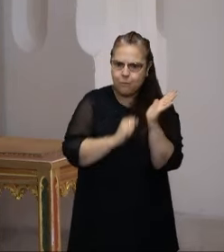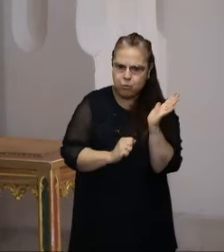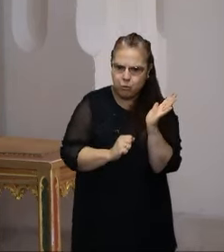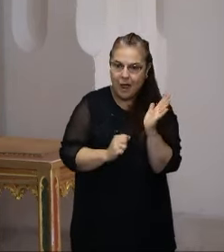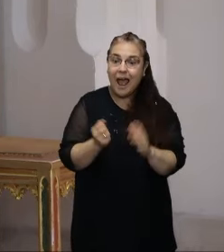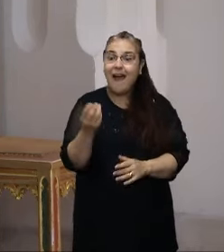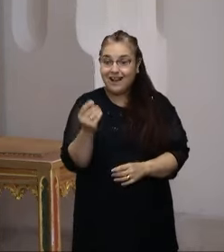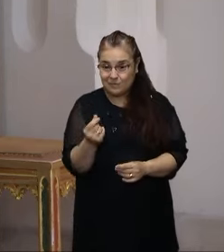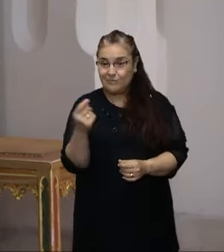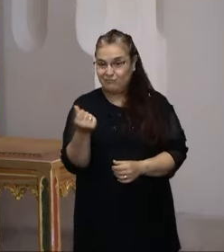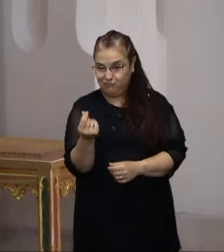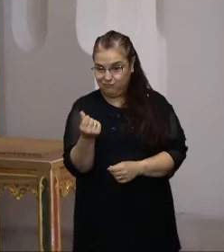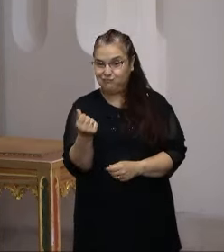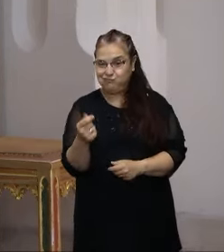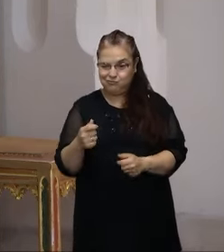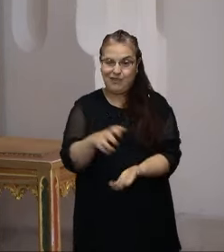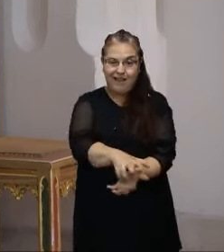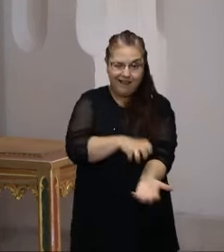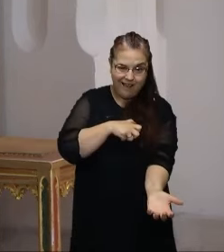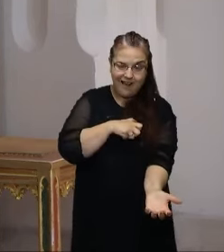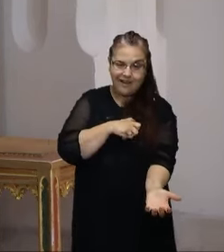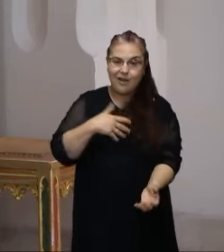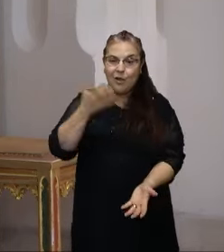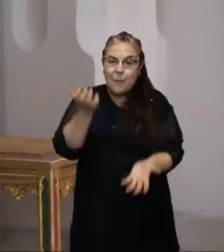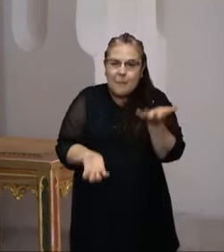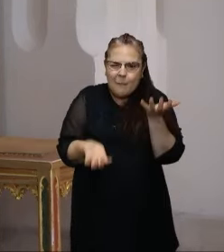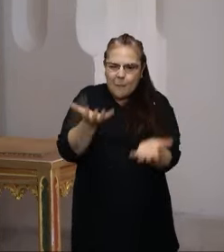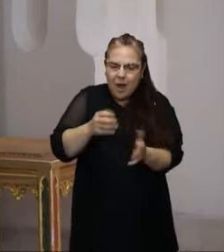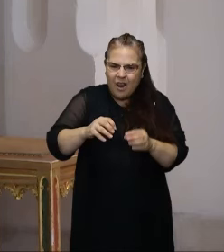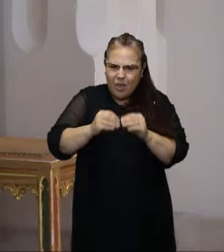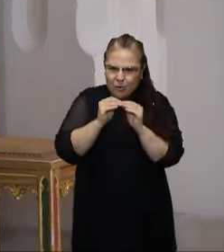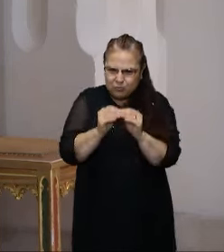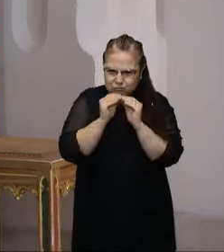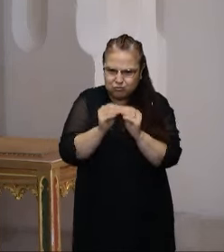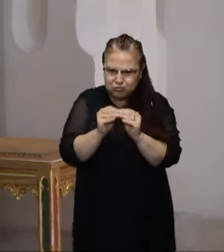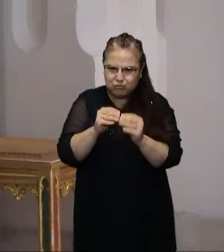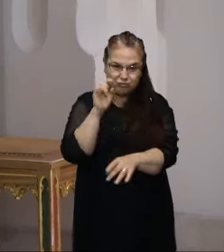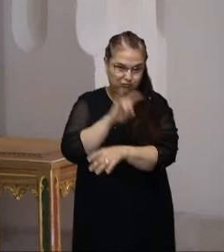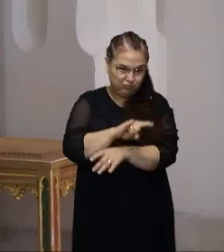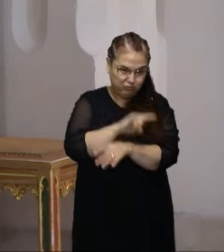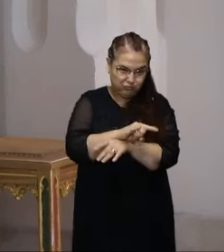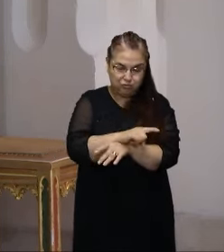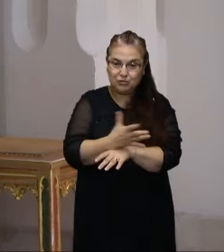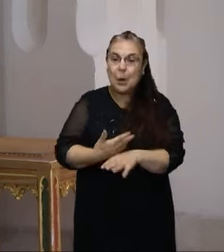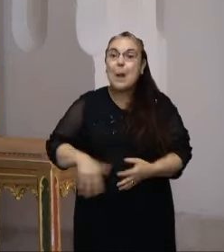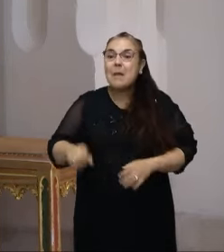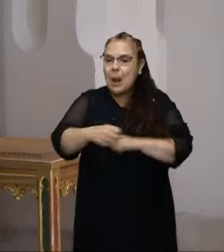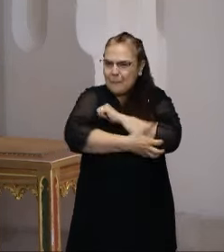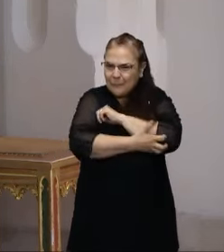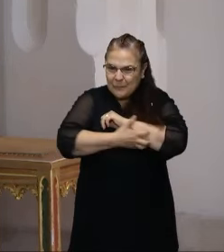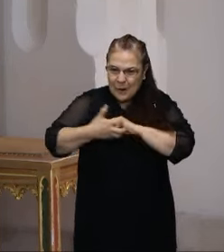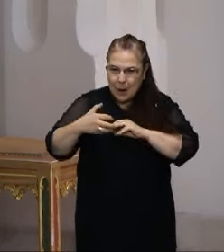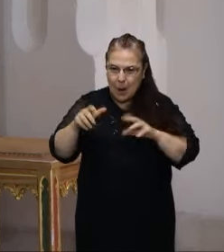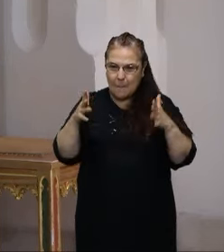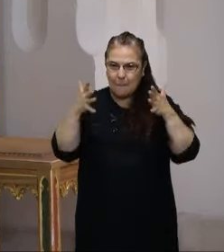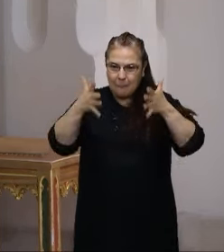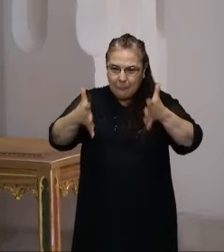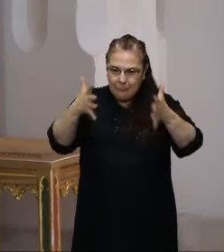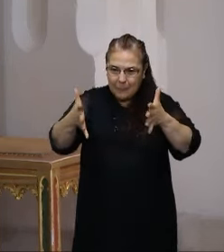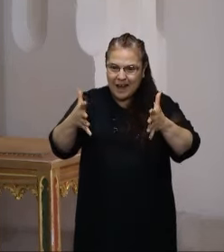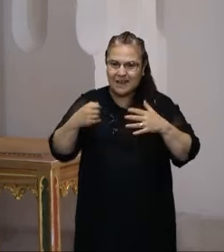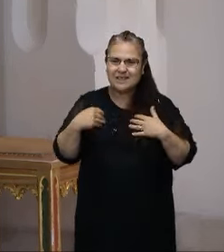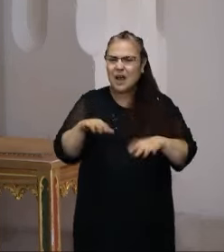precio y modificando las balanzas con engaño, para comprar al indigente por plata y al pobre por un